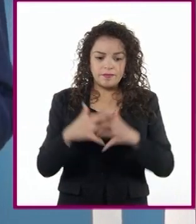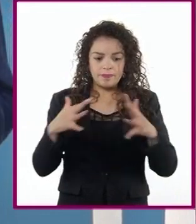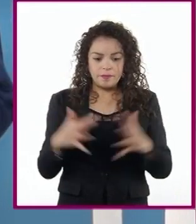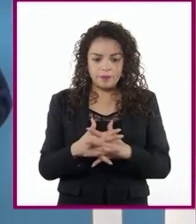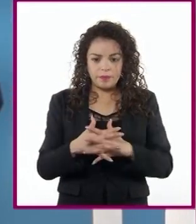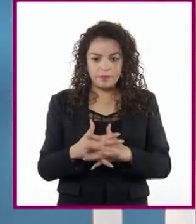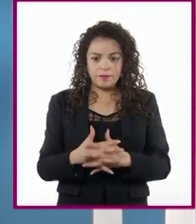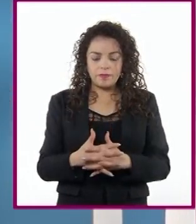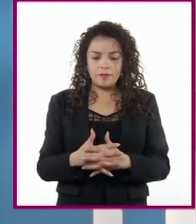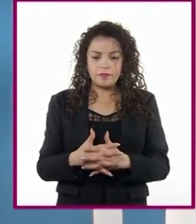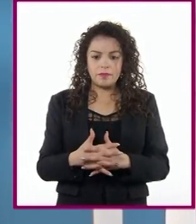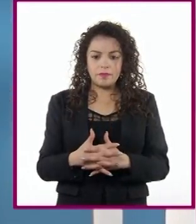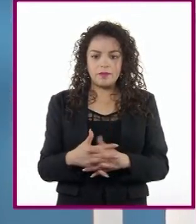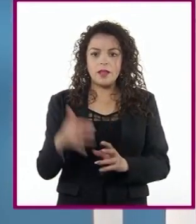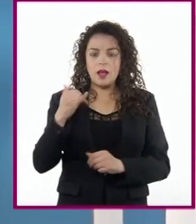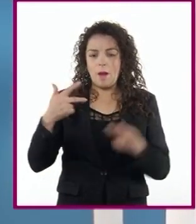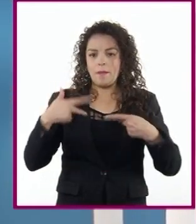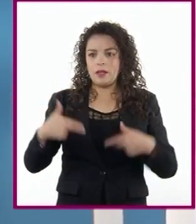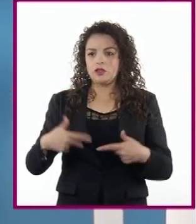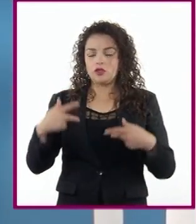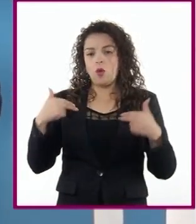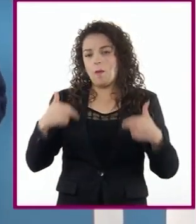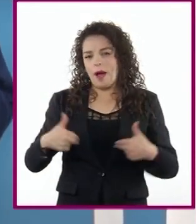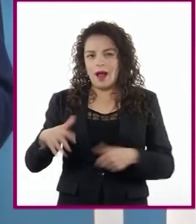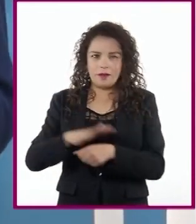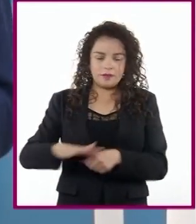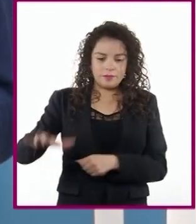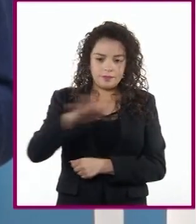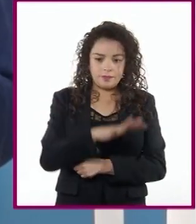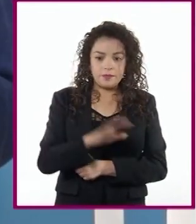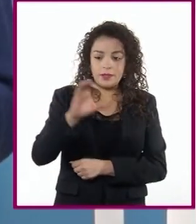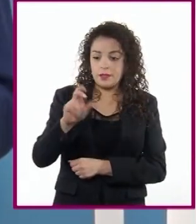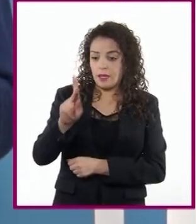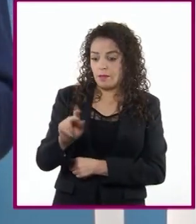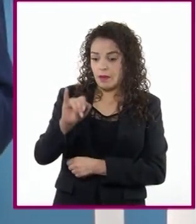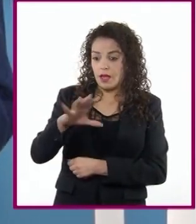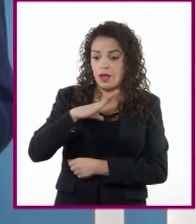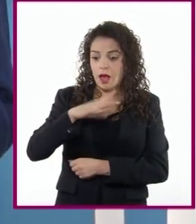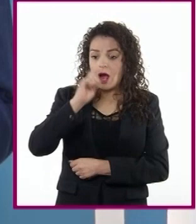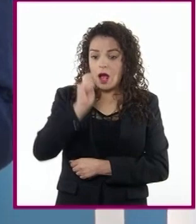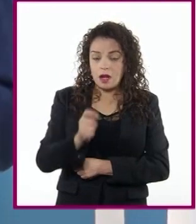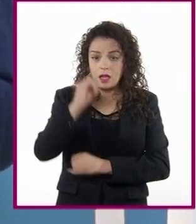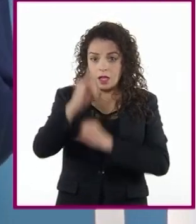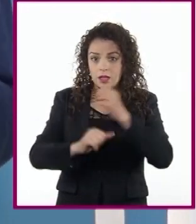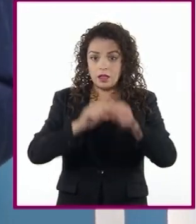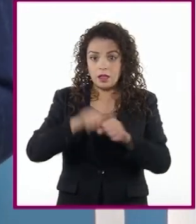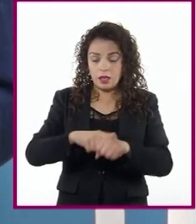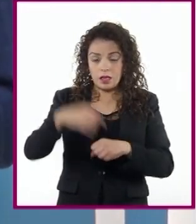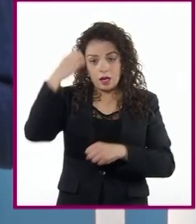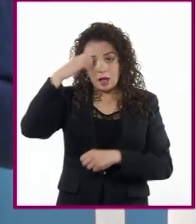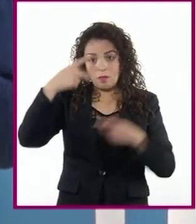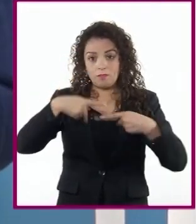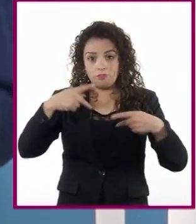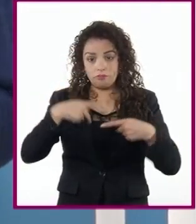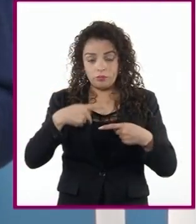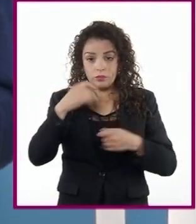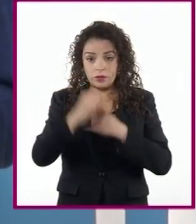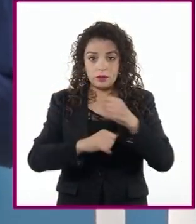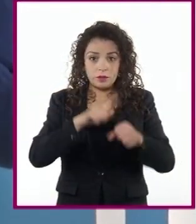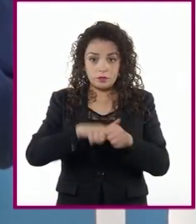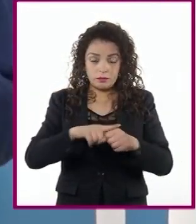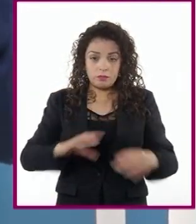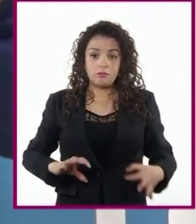humanidad. Es importante considerar que la CPI tiene personalidad jurídica internacional y no forma parte de las Naciones